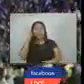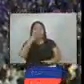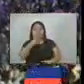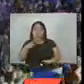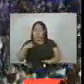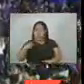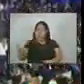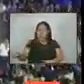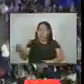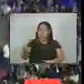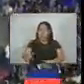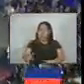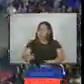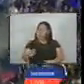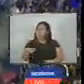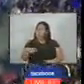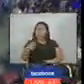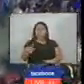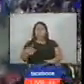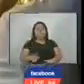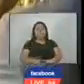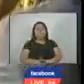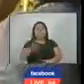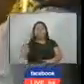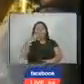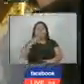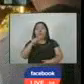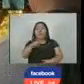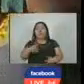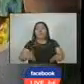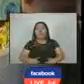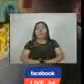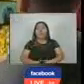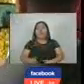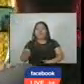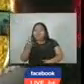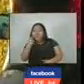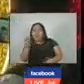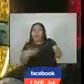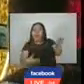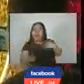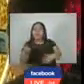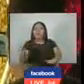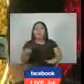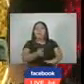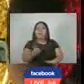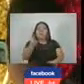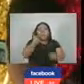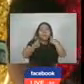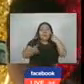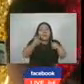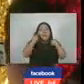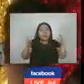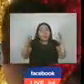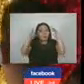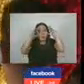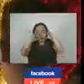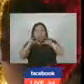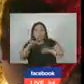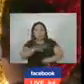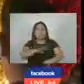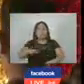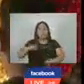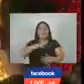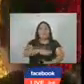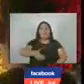voy llegando, pero sí, pienso que está bonito lo que he visto. Una invitación para que se venga la población a partir de este día por las noches a disfrutar en familia.